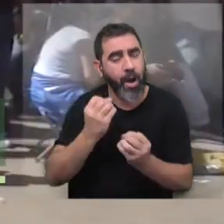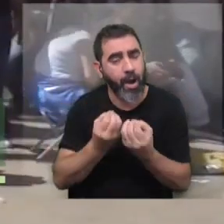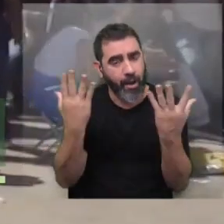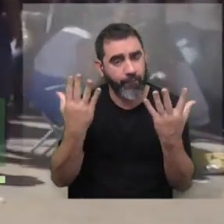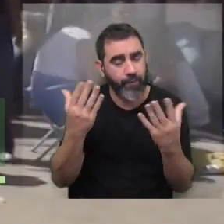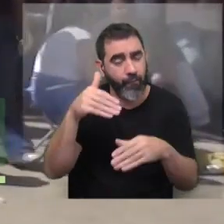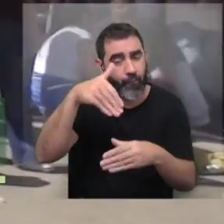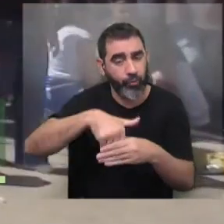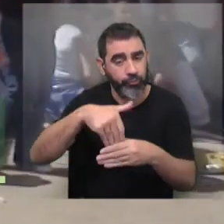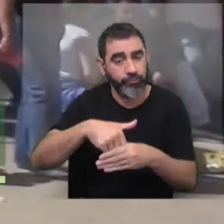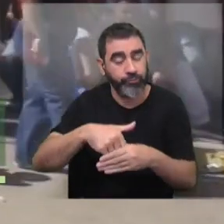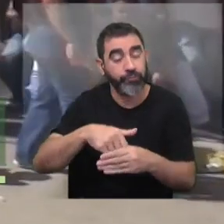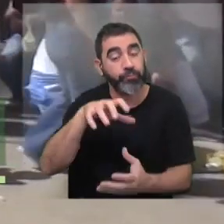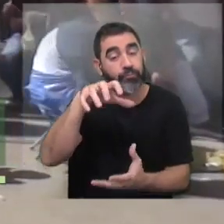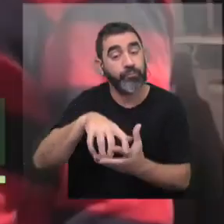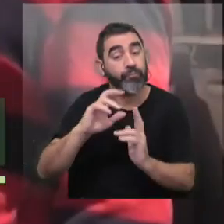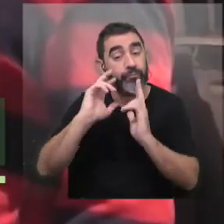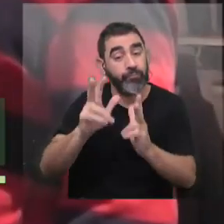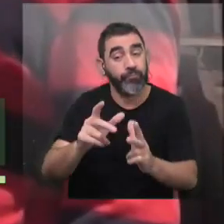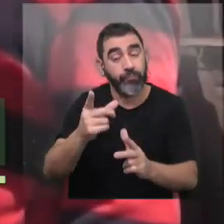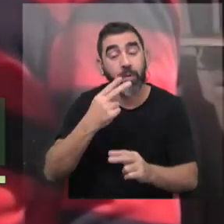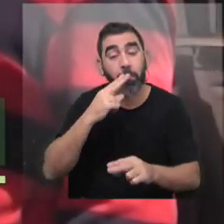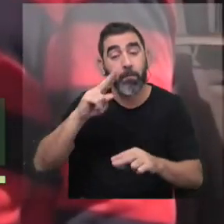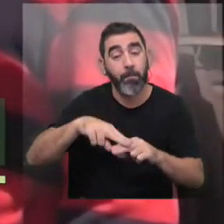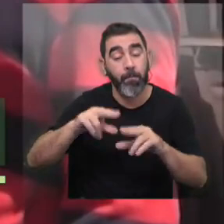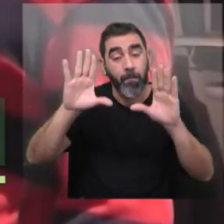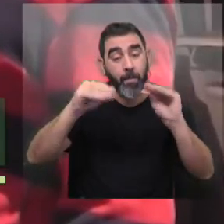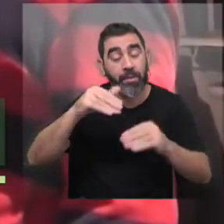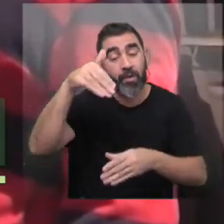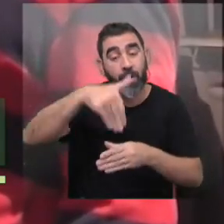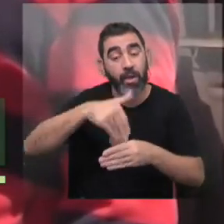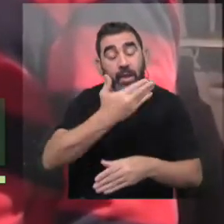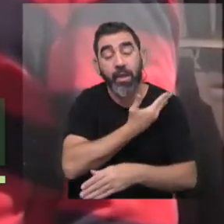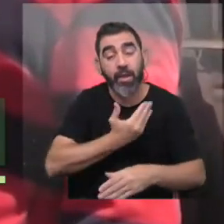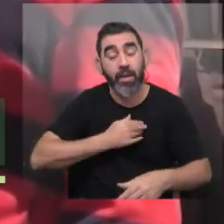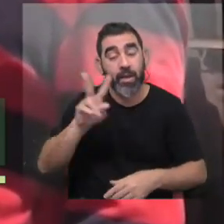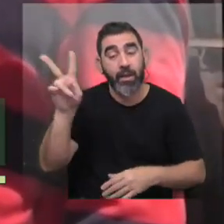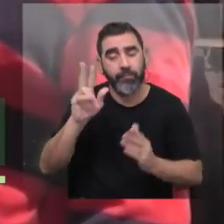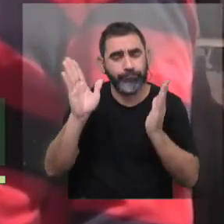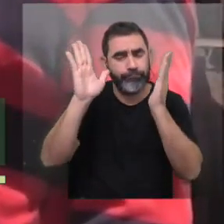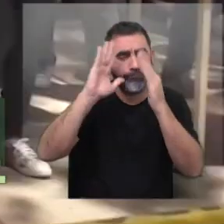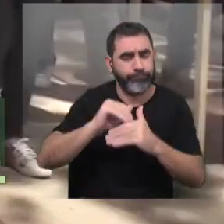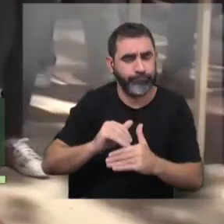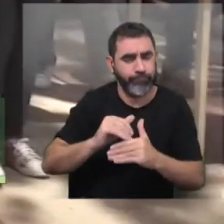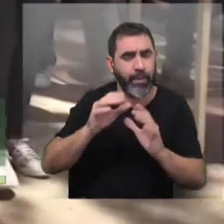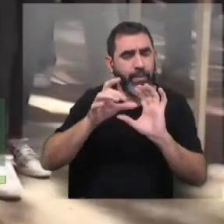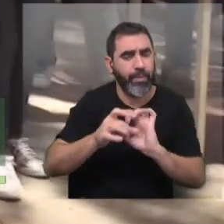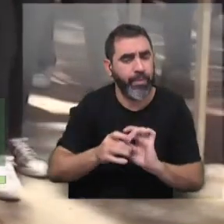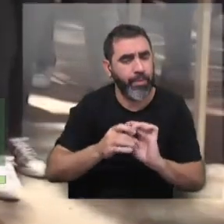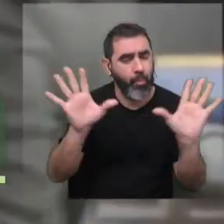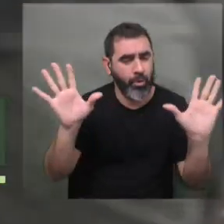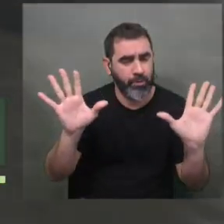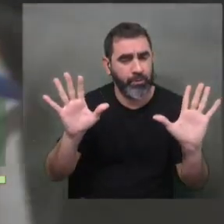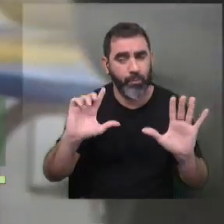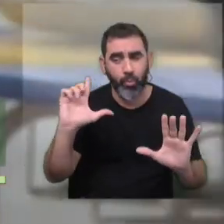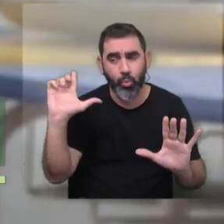electorales el centro afirmó la noche del martes que la elección presidencial en Venezuela no puede ser considerada como democrática por no